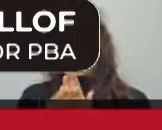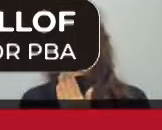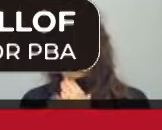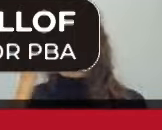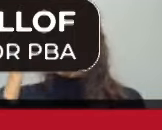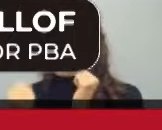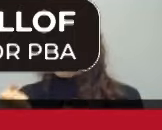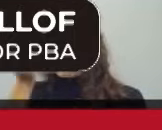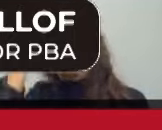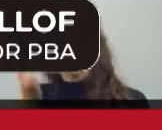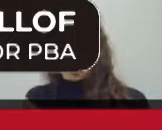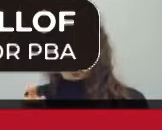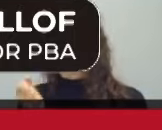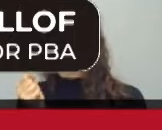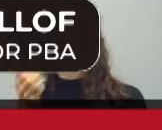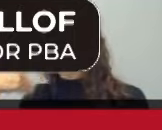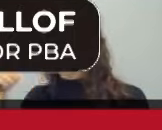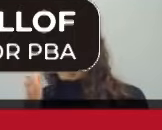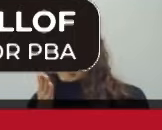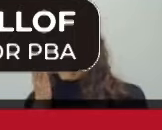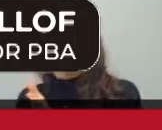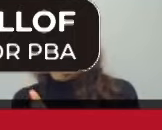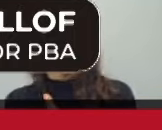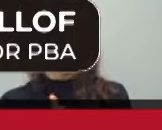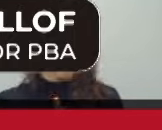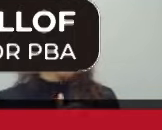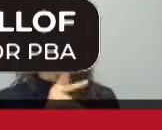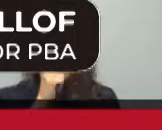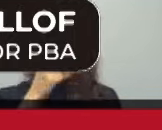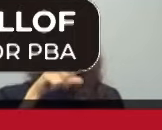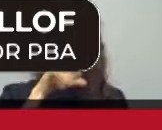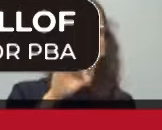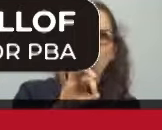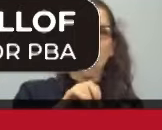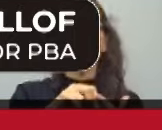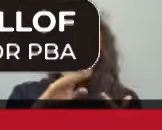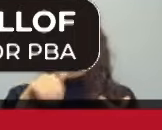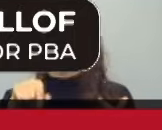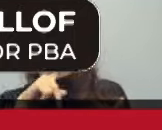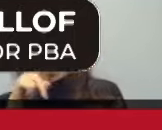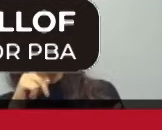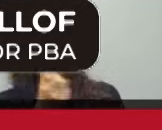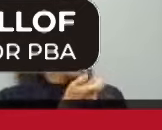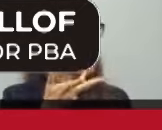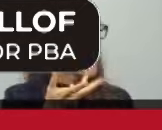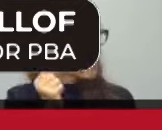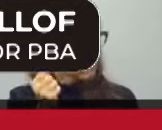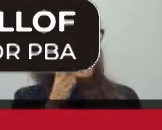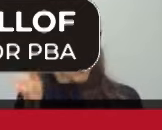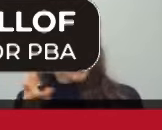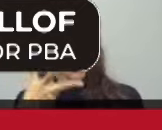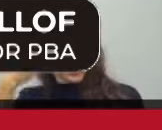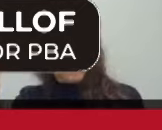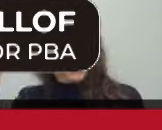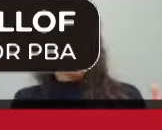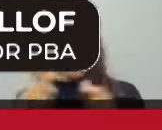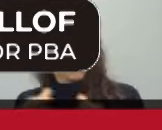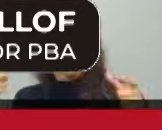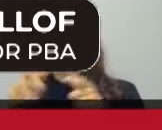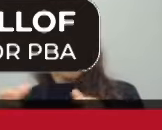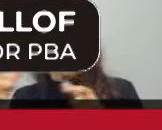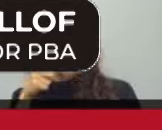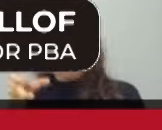le han pedido formalmente, Cato, Bati, tres reuniones, ¿no? Formalmente nunca